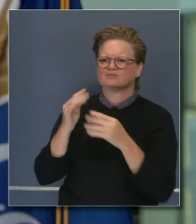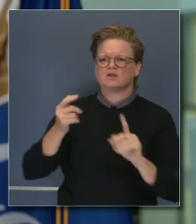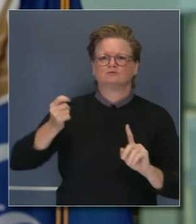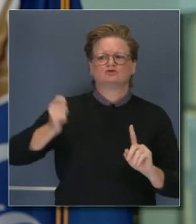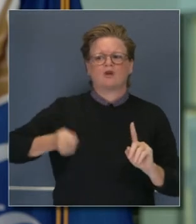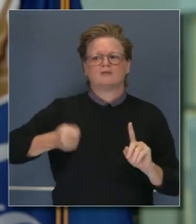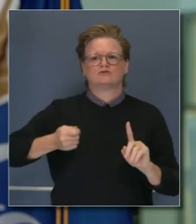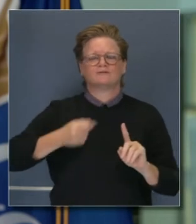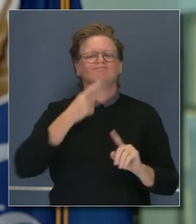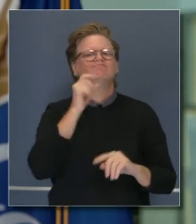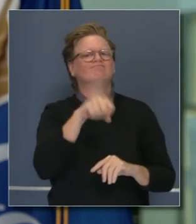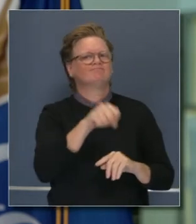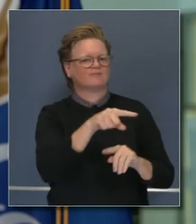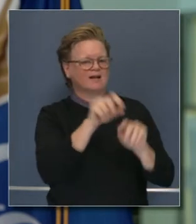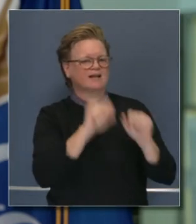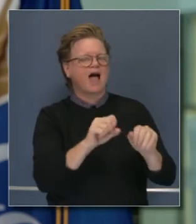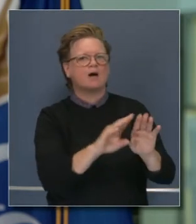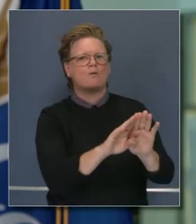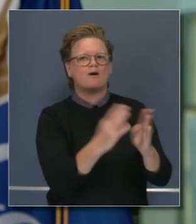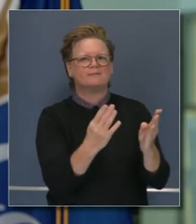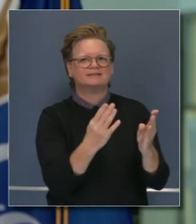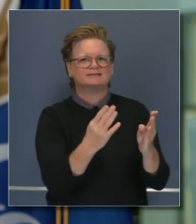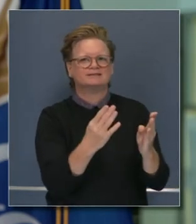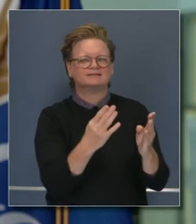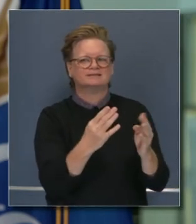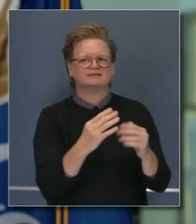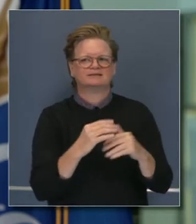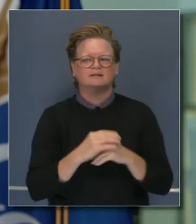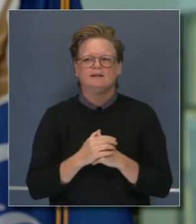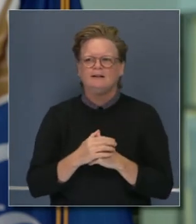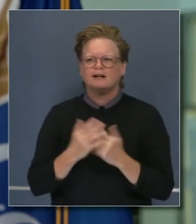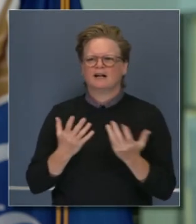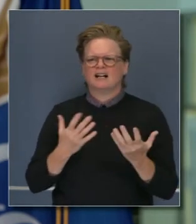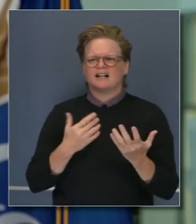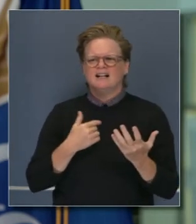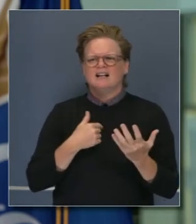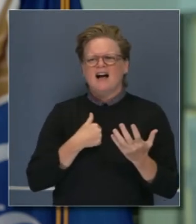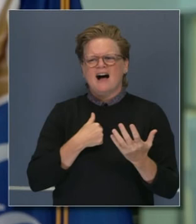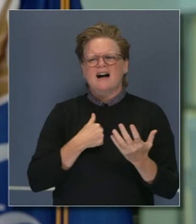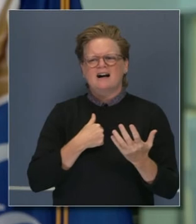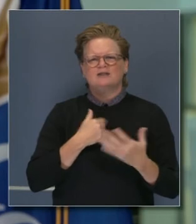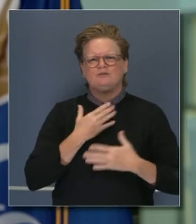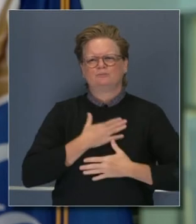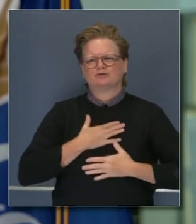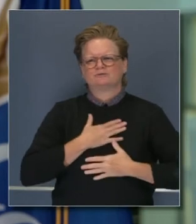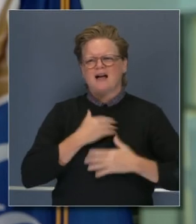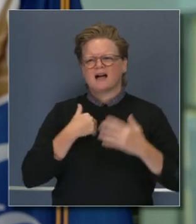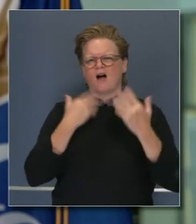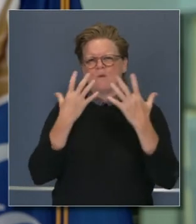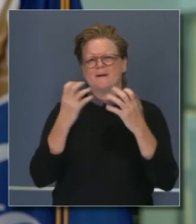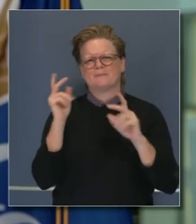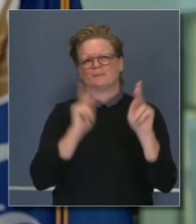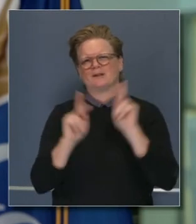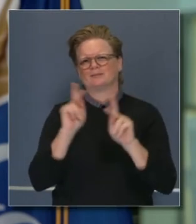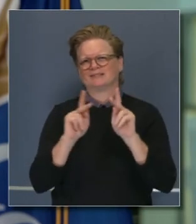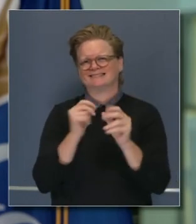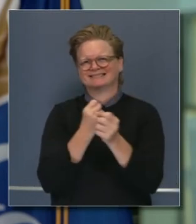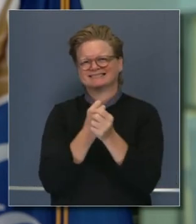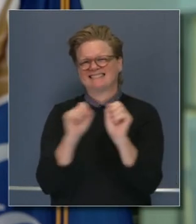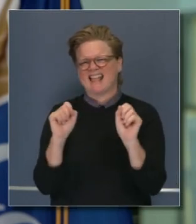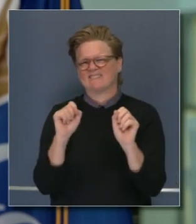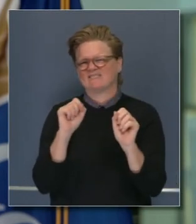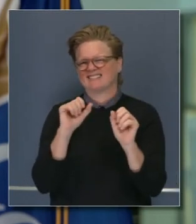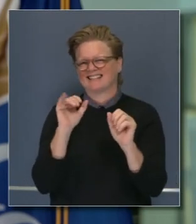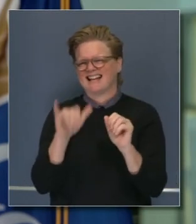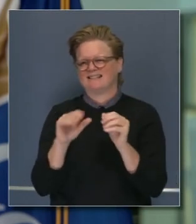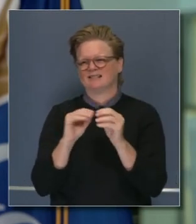qué opina usted sobre el fallo del juez. Aprecio los esfuerzos del condado. Hemos indicado las pautas claramente, manteniendo a la gente segura,